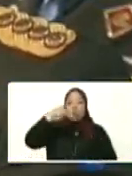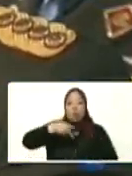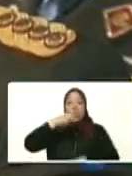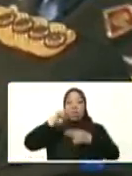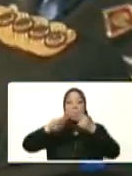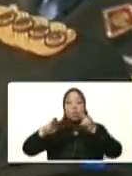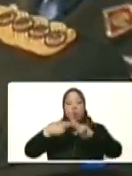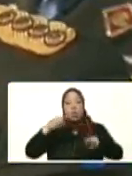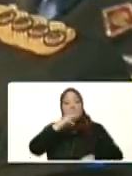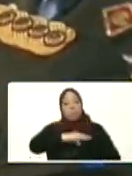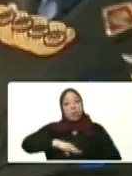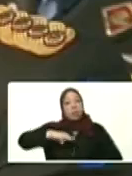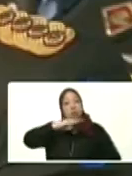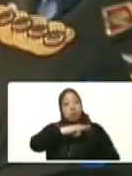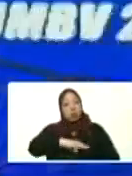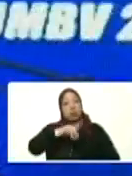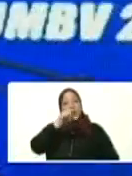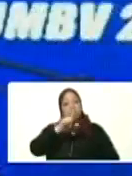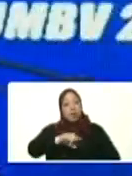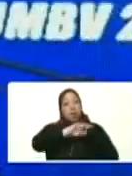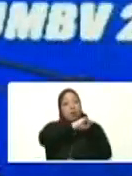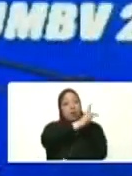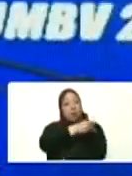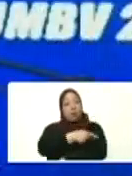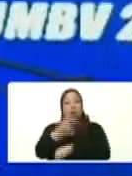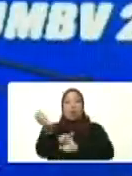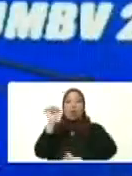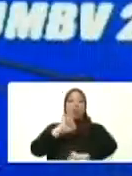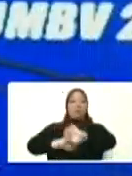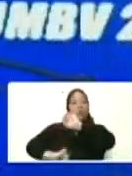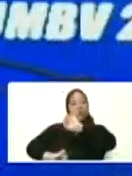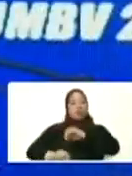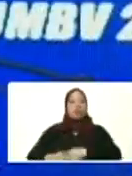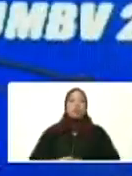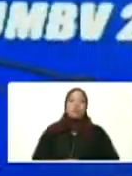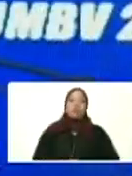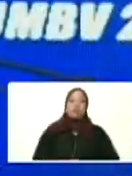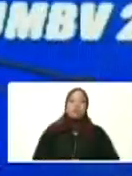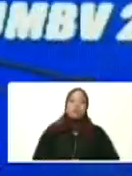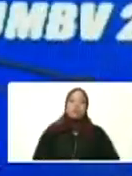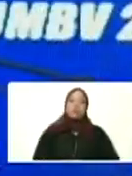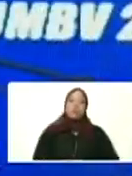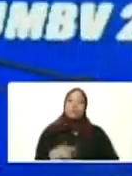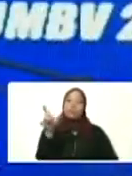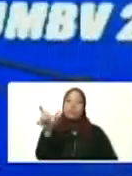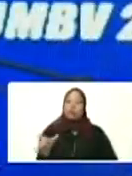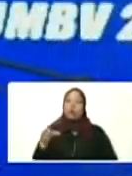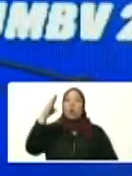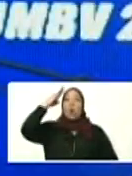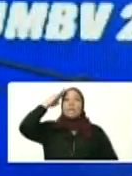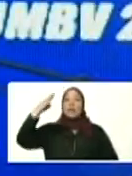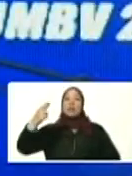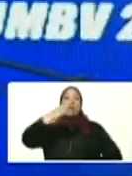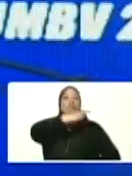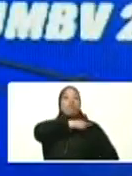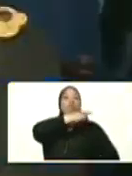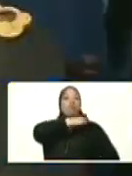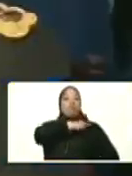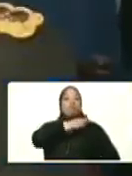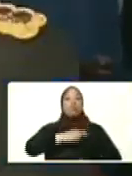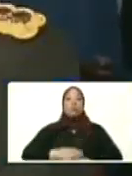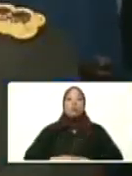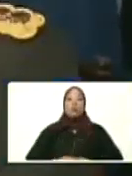y ministro del Poder Popular para la Defensa. General en jefe Domingo Antonio Hernández